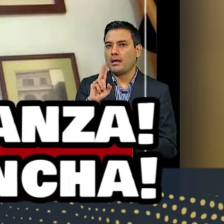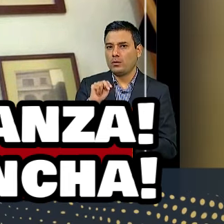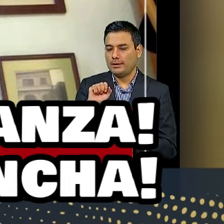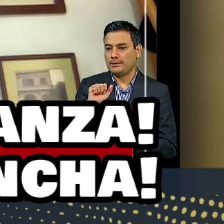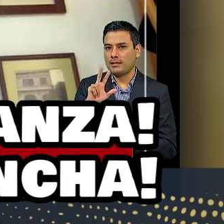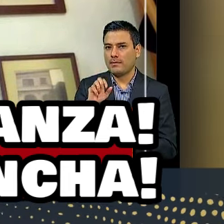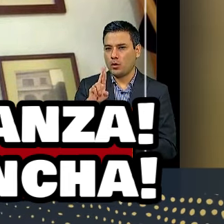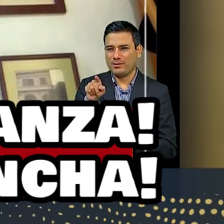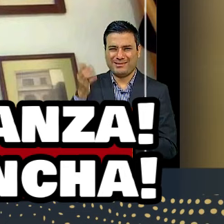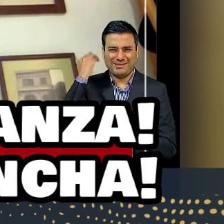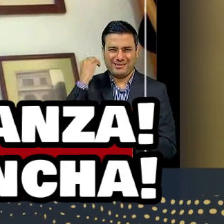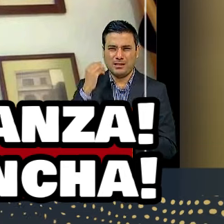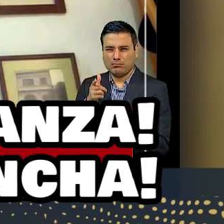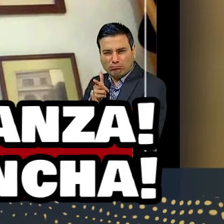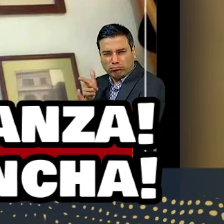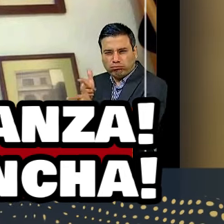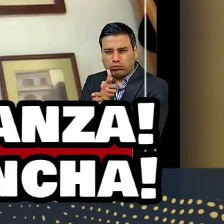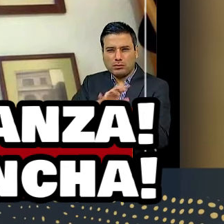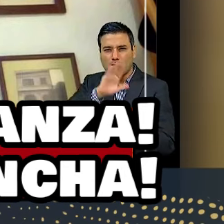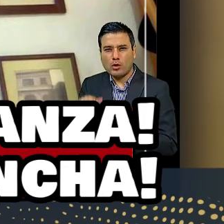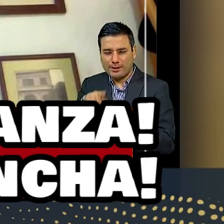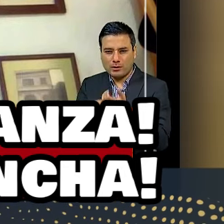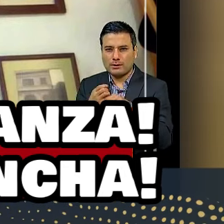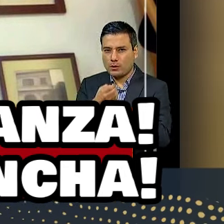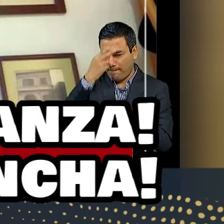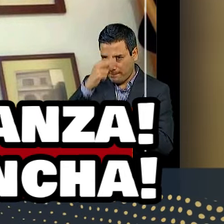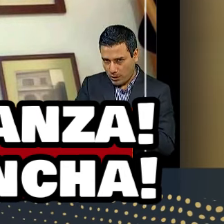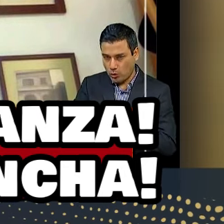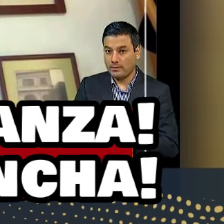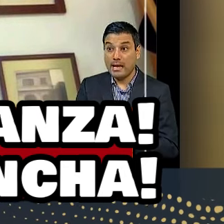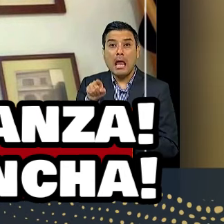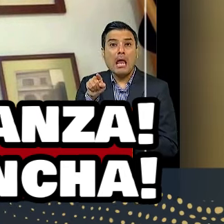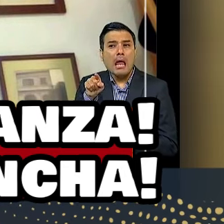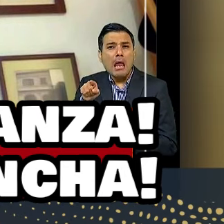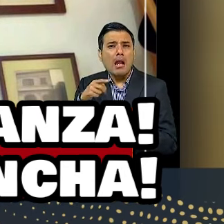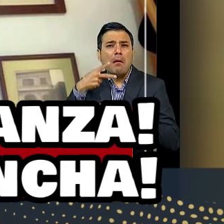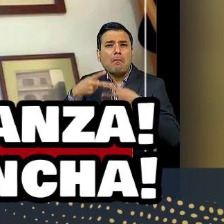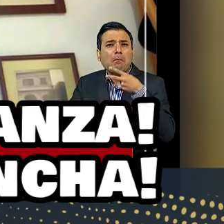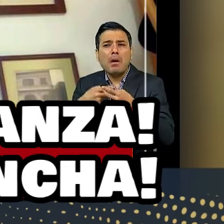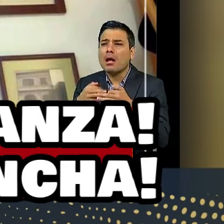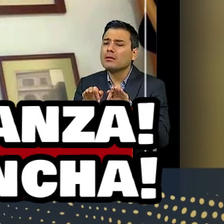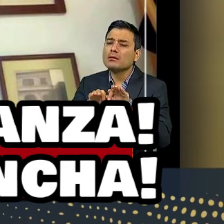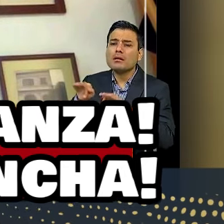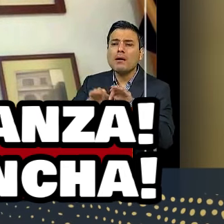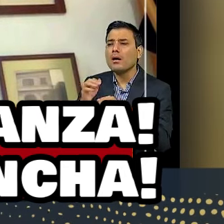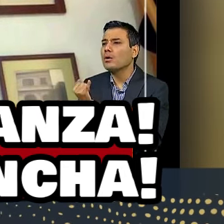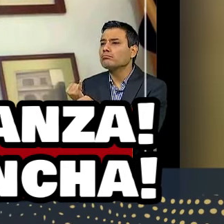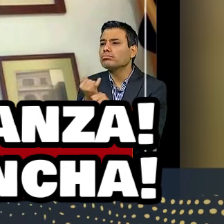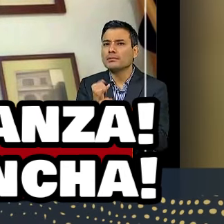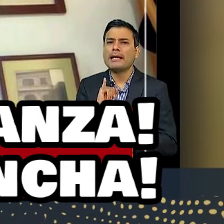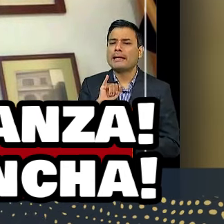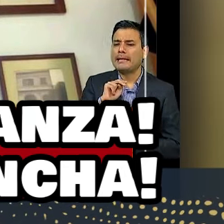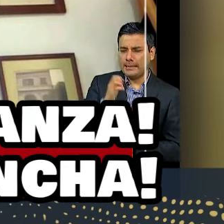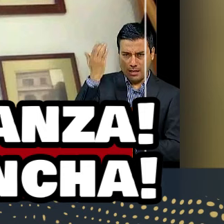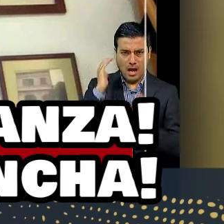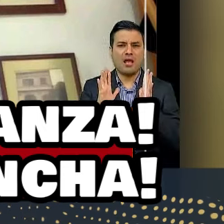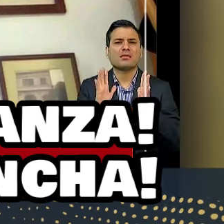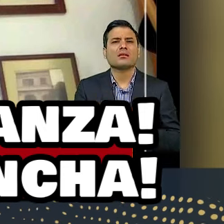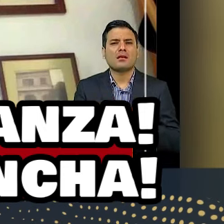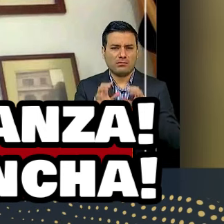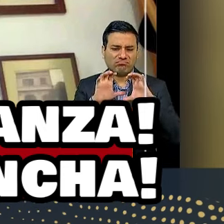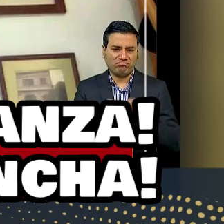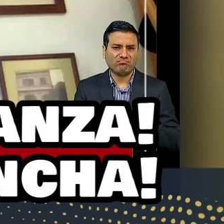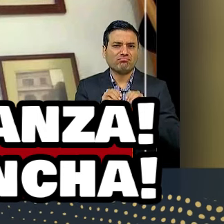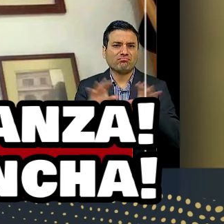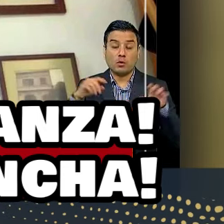Ramírez Benítez que fue asesinado a balazos en el Estado de México cuando se dirigía a cumplir su labor esta autoridad ha ya expresado un comunicado pero como consejo